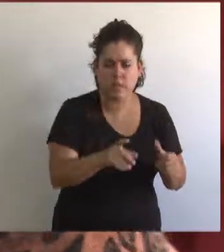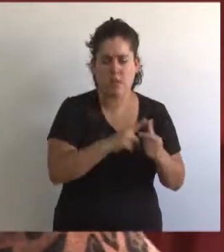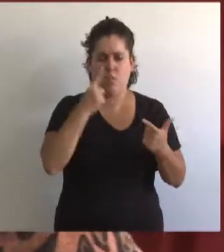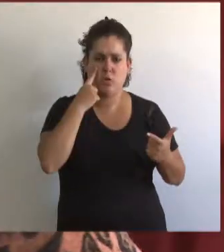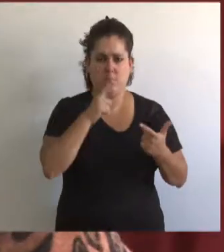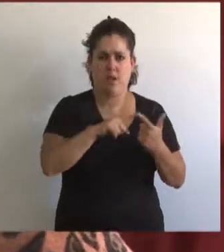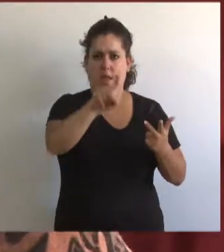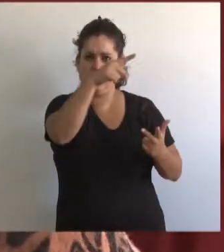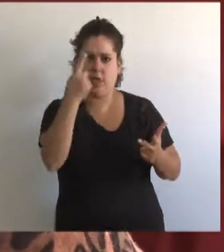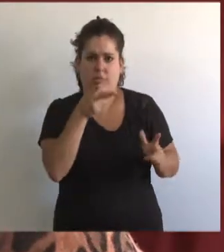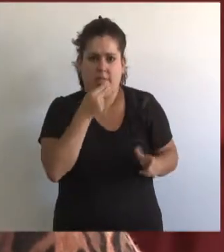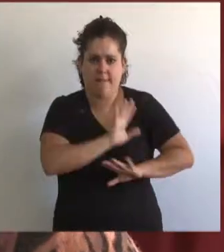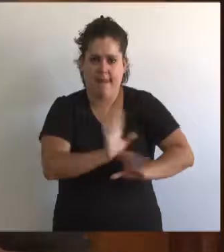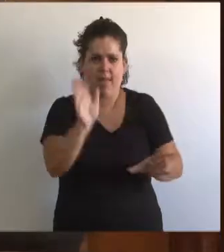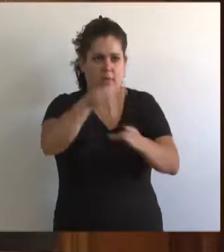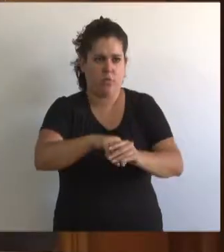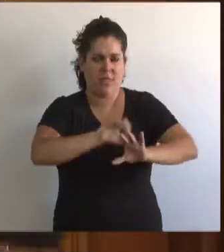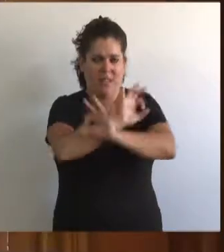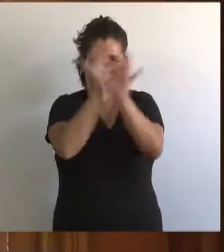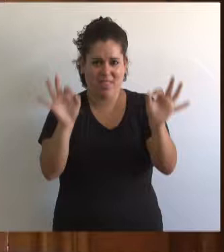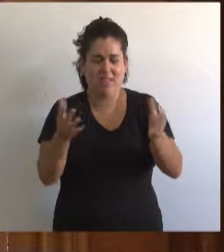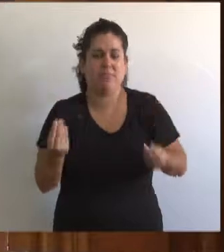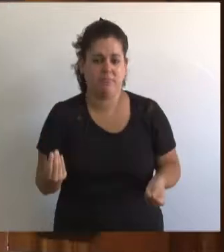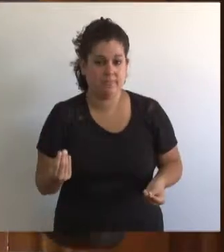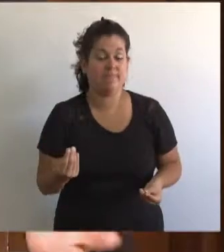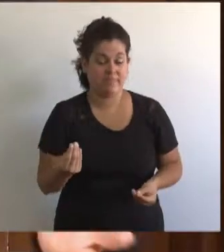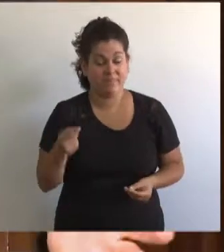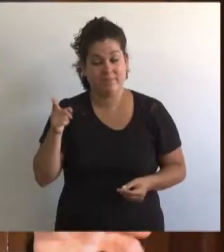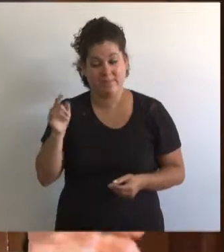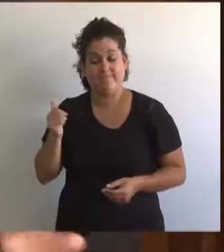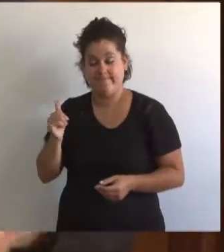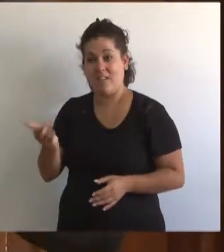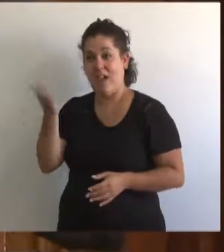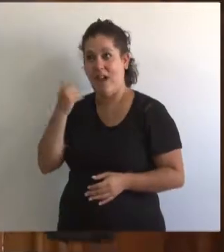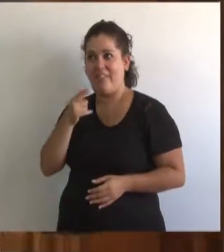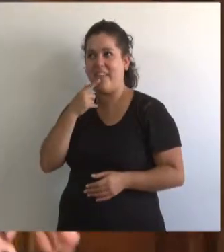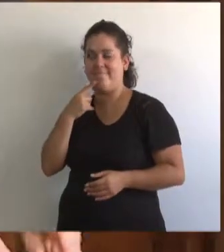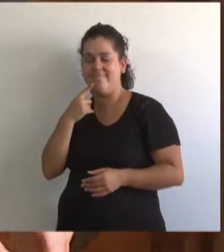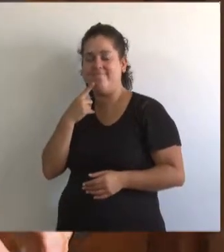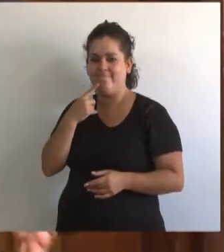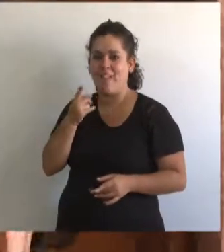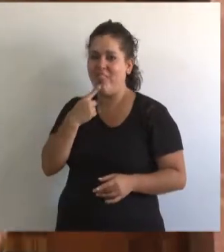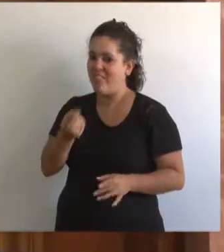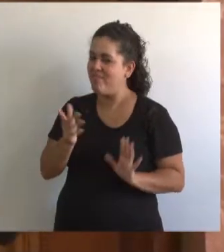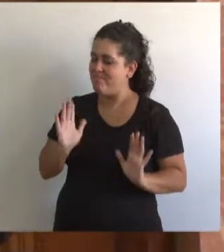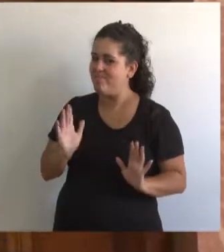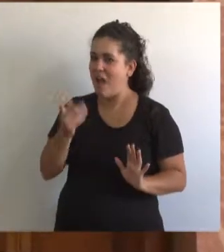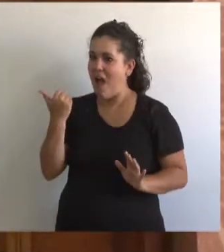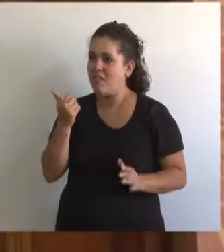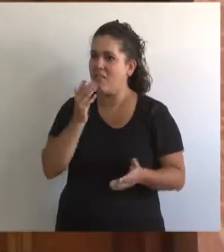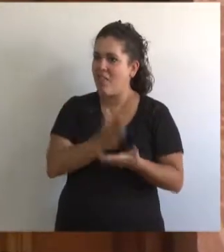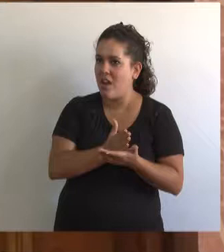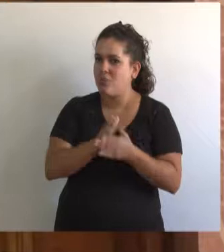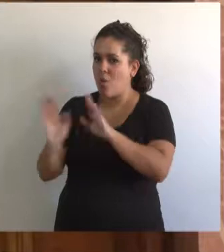ni municipales del distrito al que pertenece. Sí, claro, hasta hoy, digamos, el criterio era este, ¿no? Si alguien violó la ley, entonces no tiene el